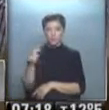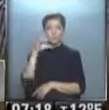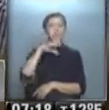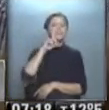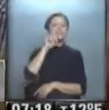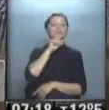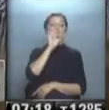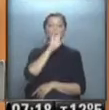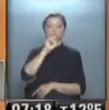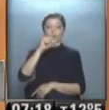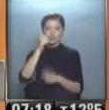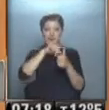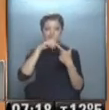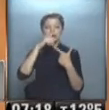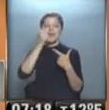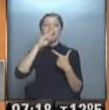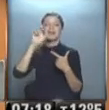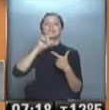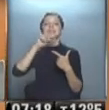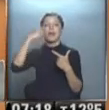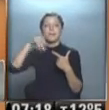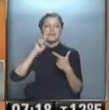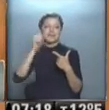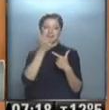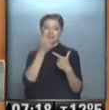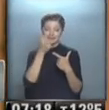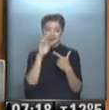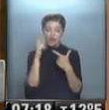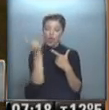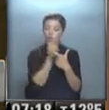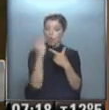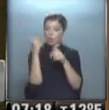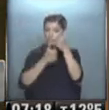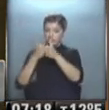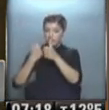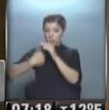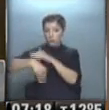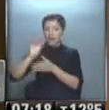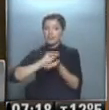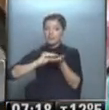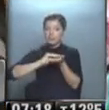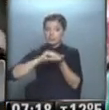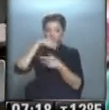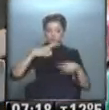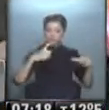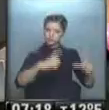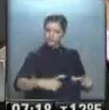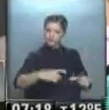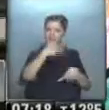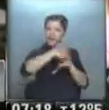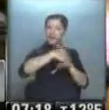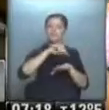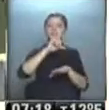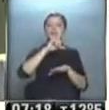jorge altamira candidatos a diputados y dirigentes de izquierda fueron los encargados de inaugurar una placa recordatoria en la vereda de la calle luján en